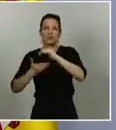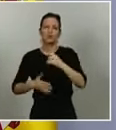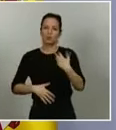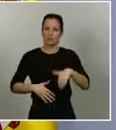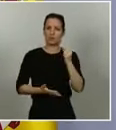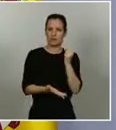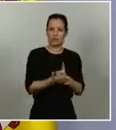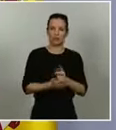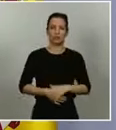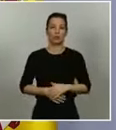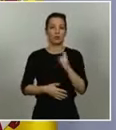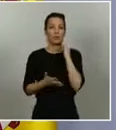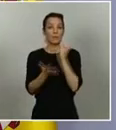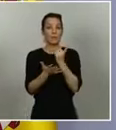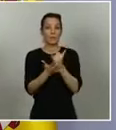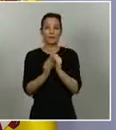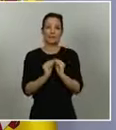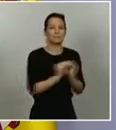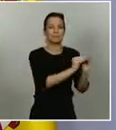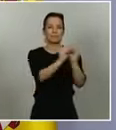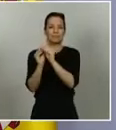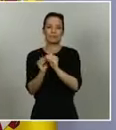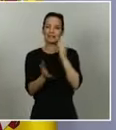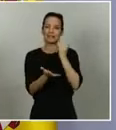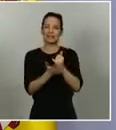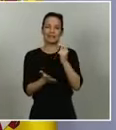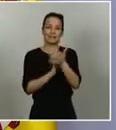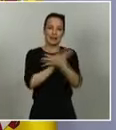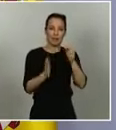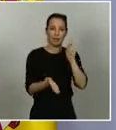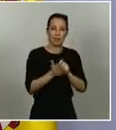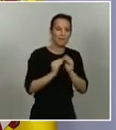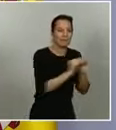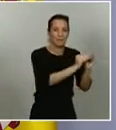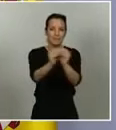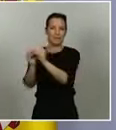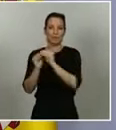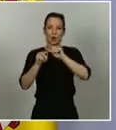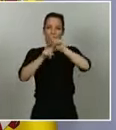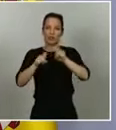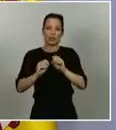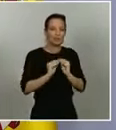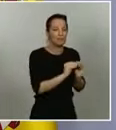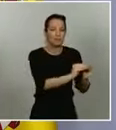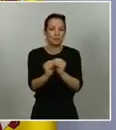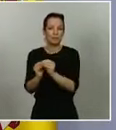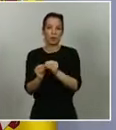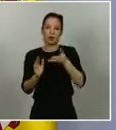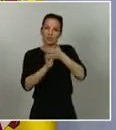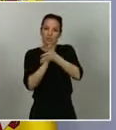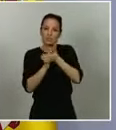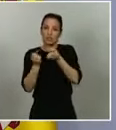diagnósticas, el mismo test rápido, los mismos cuestionarios, los mismos consentimientos informados y todo esto ha habido